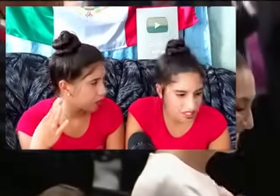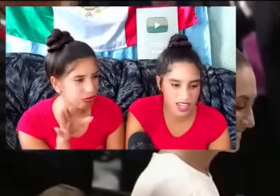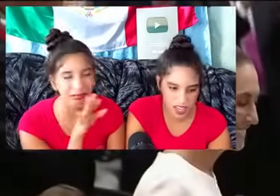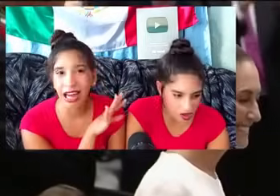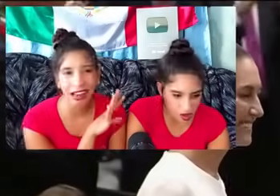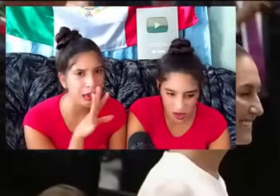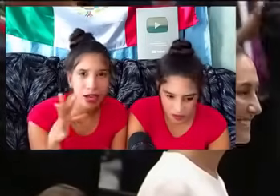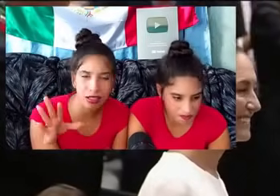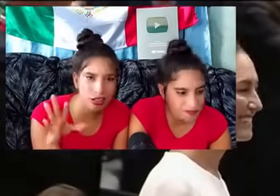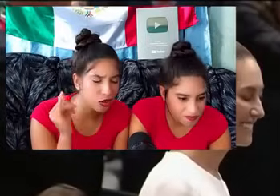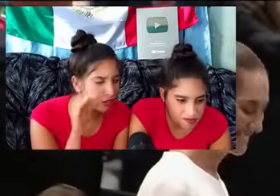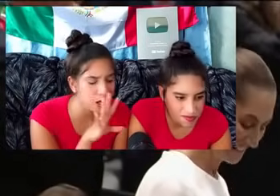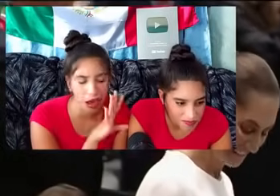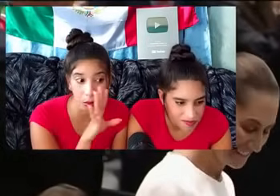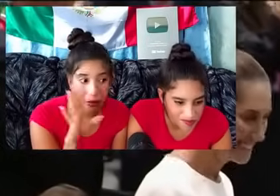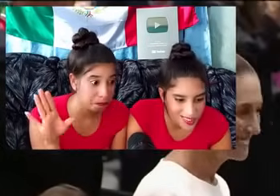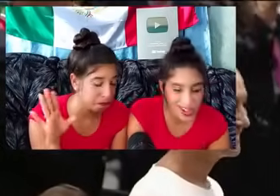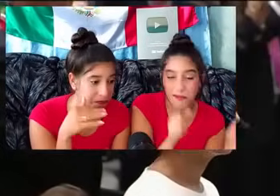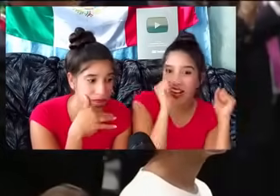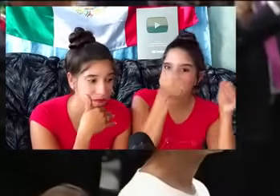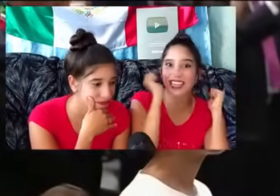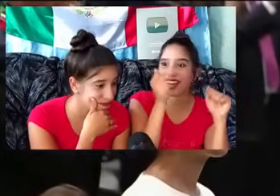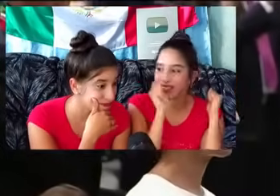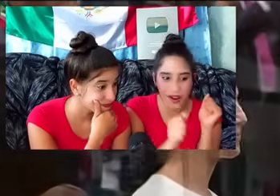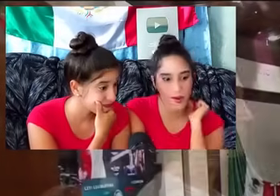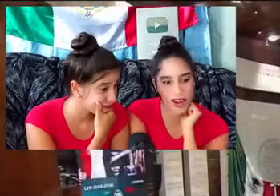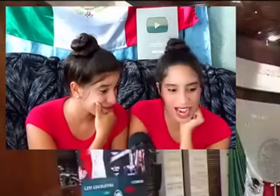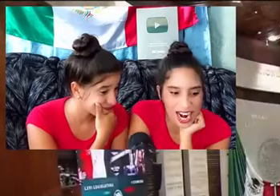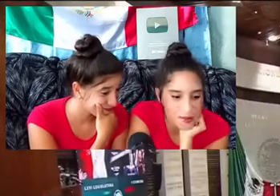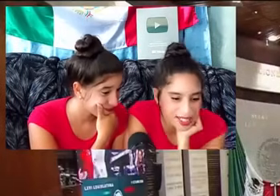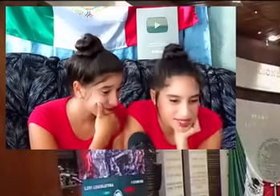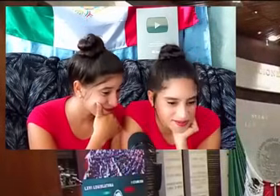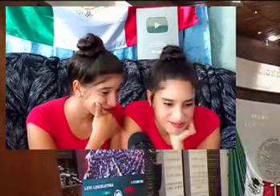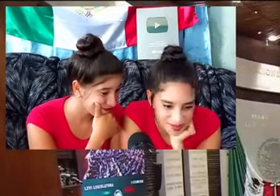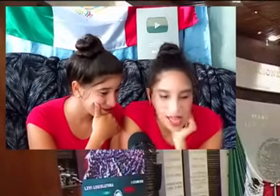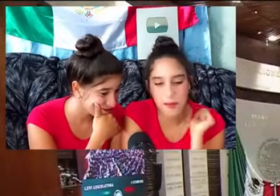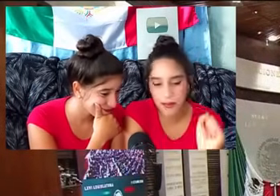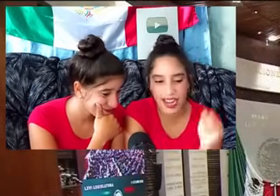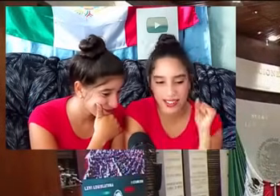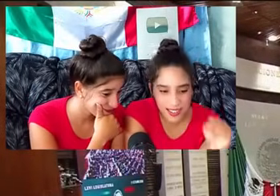Cuba. Sí, nada todo que ver, señores, nada que ver. Oye, presidenta, ¿cómo le aclaman?